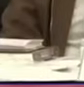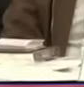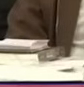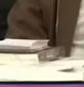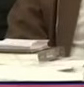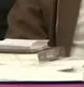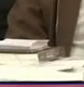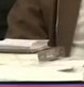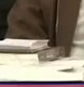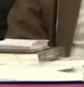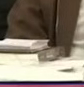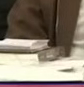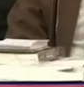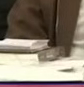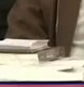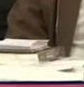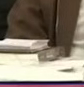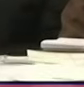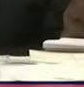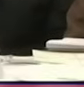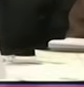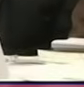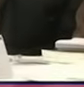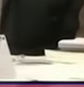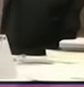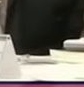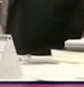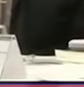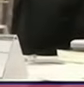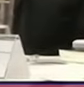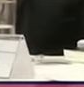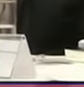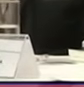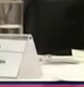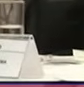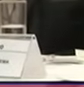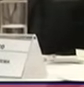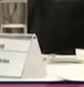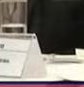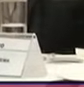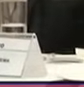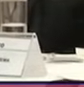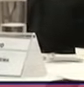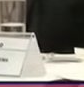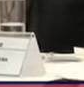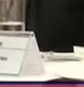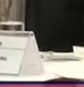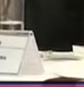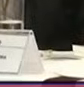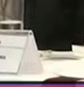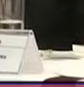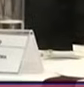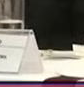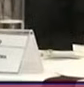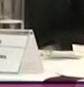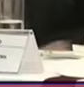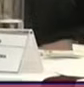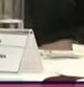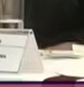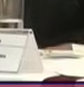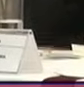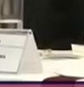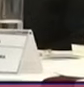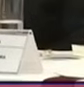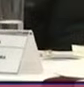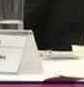Efectivamente, de todas maneras, hoy nos renace algo de esperanza, a ver si se pueden poner de acuerdo más allá de la decisión de Evo Morales de no